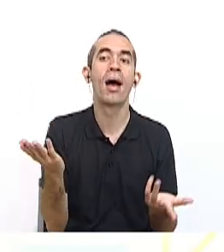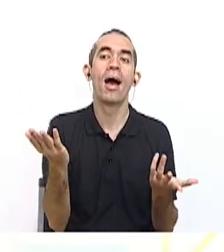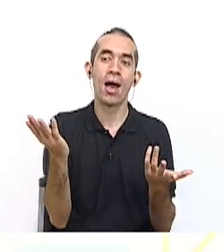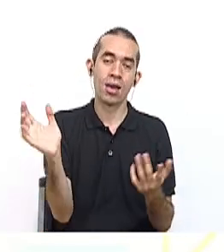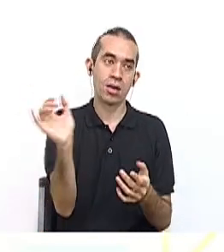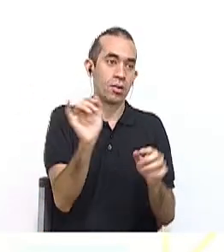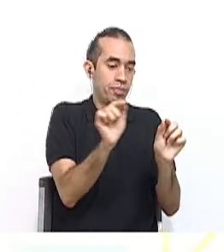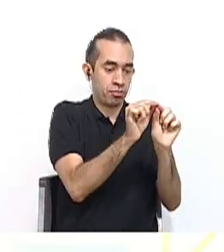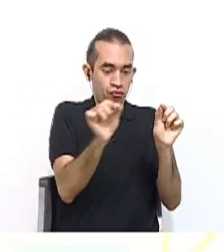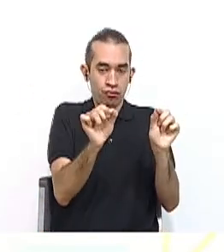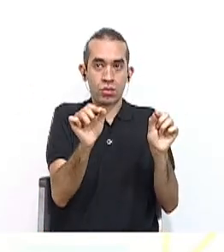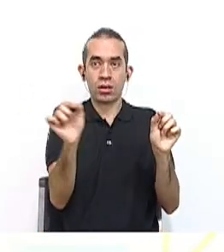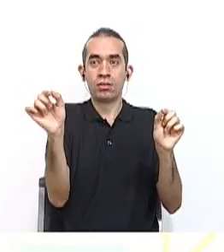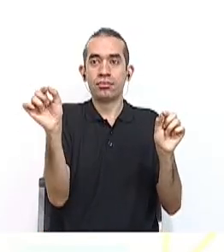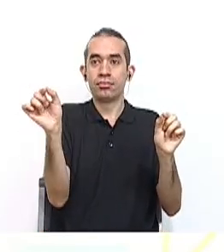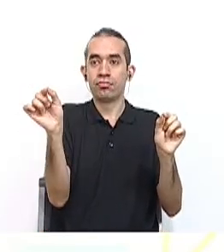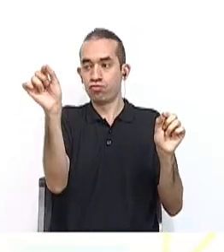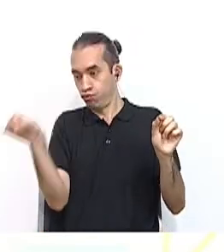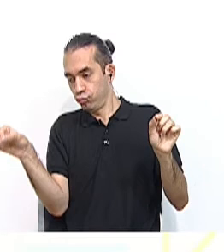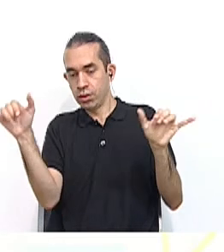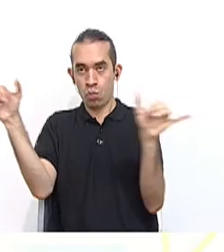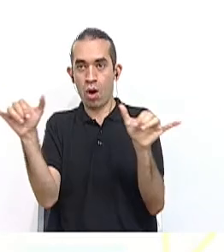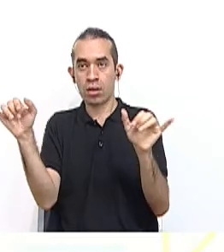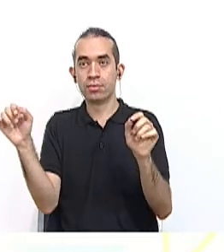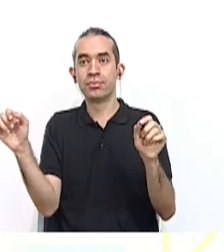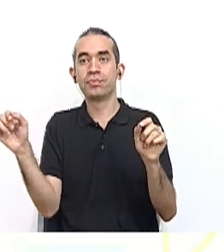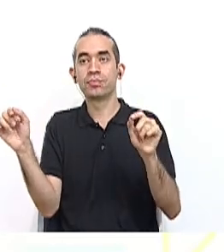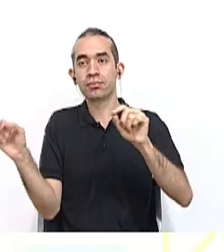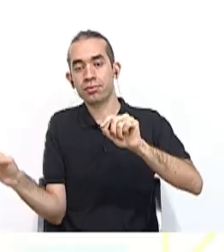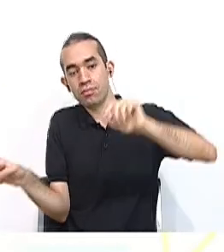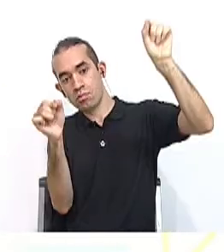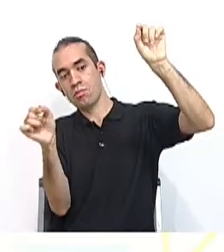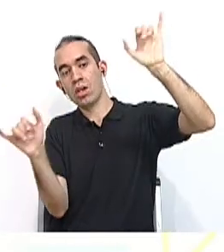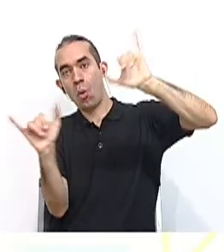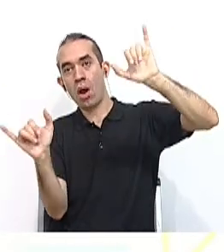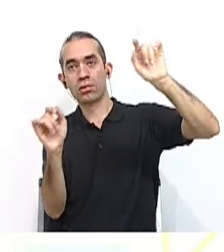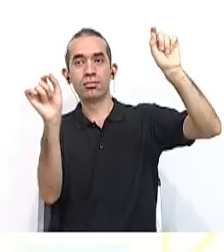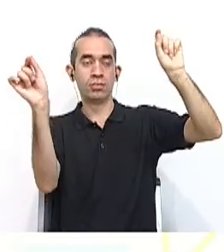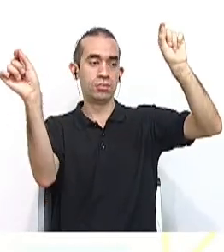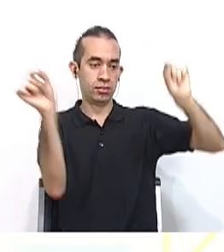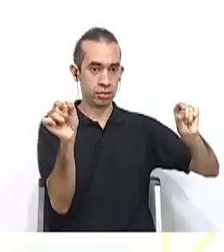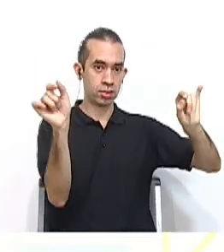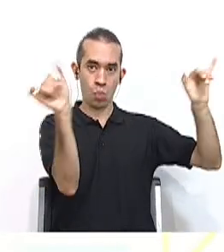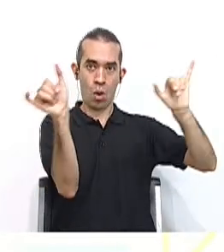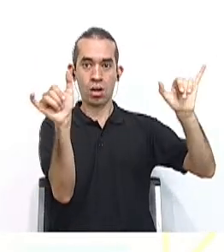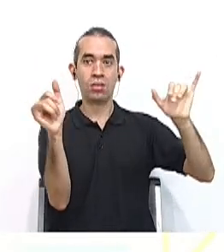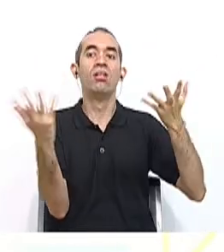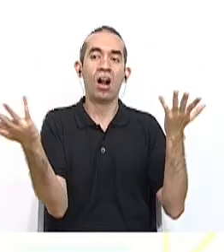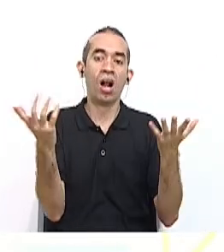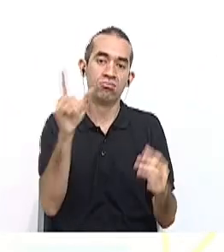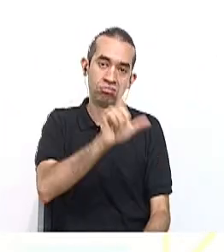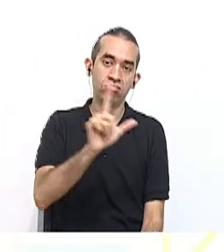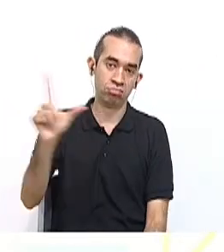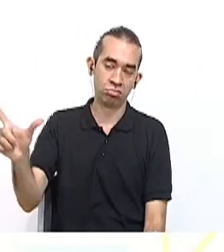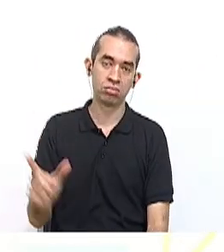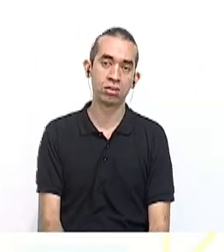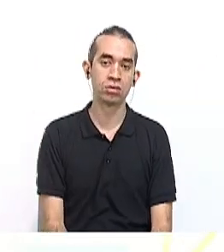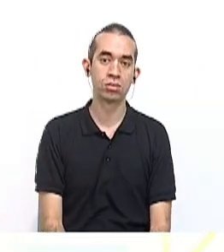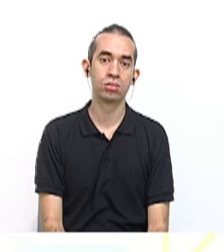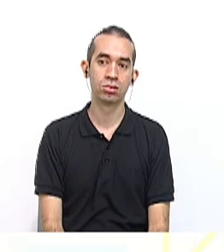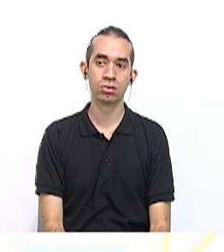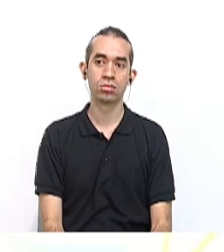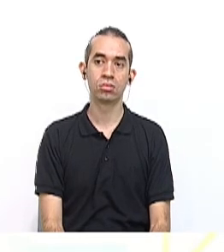las mismas medidas de sus lados. Entonces son congruentes por el criterio lado, lado, lado.